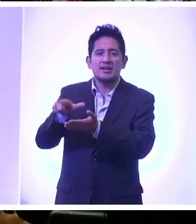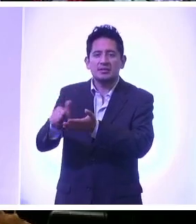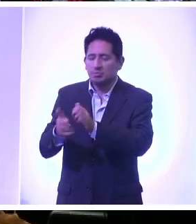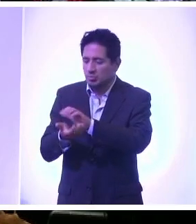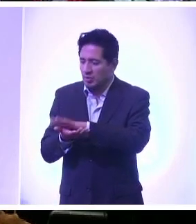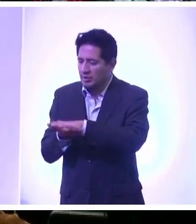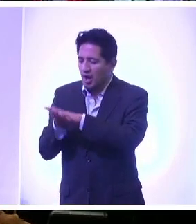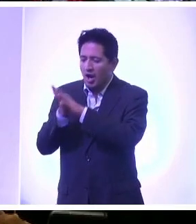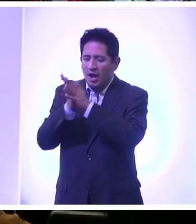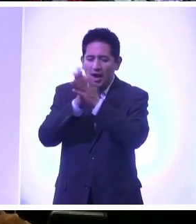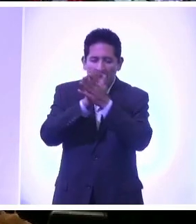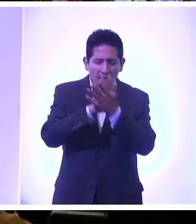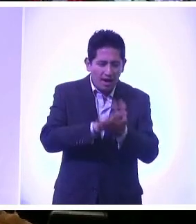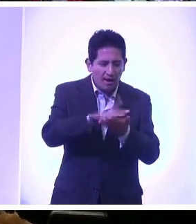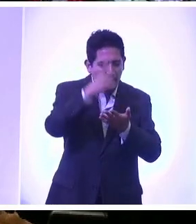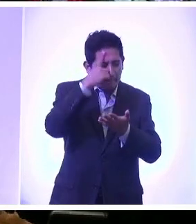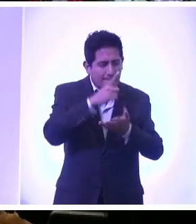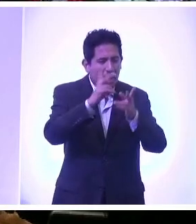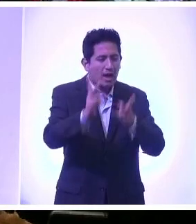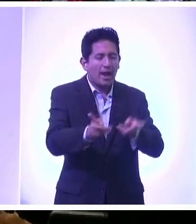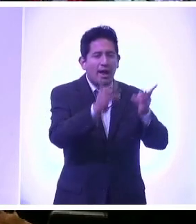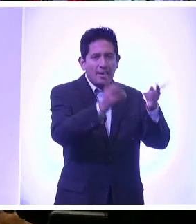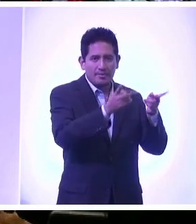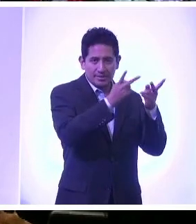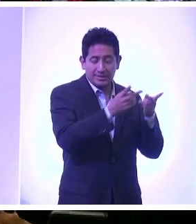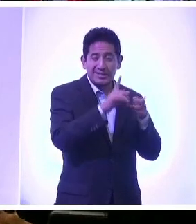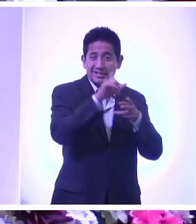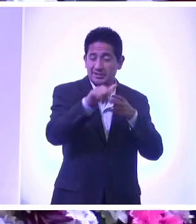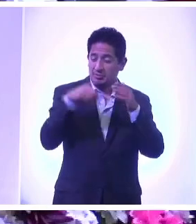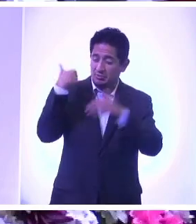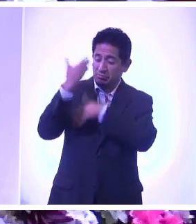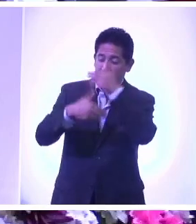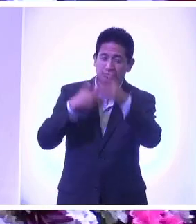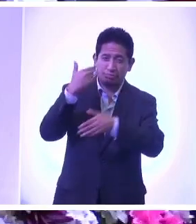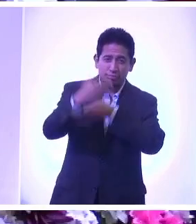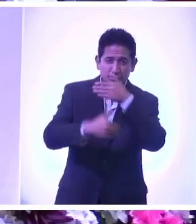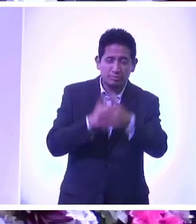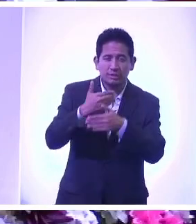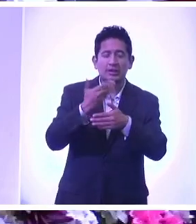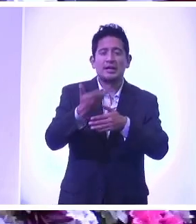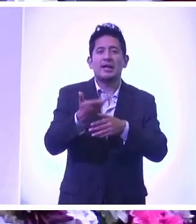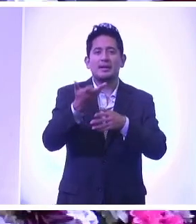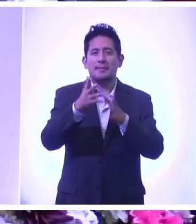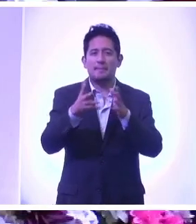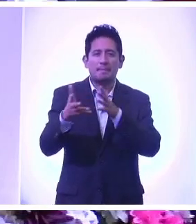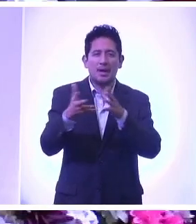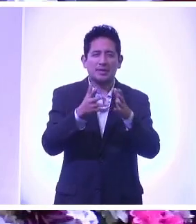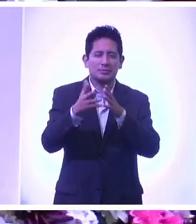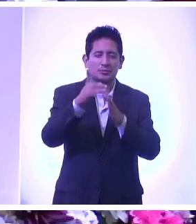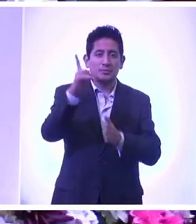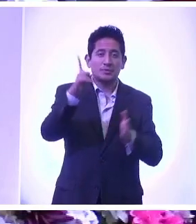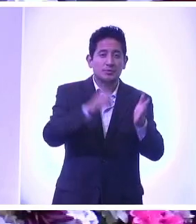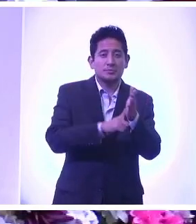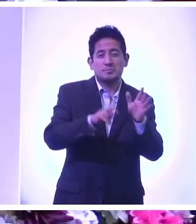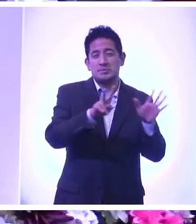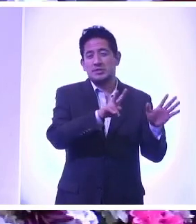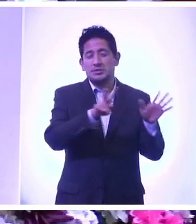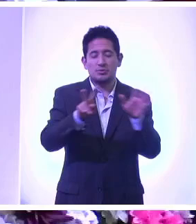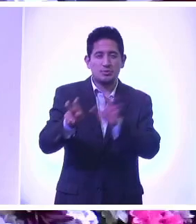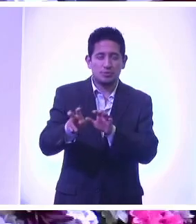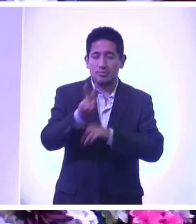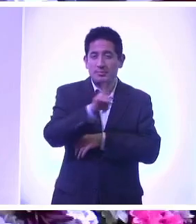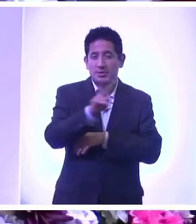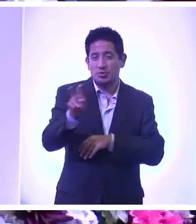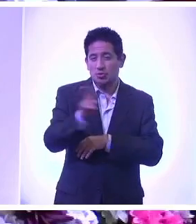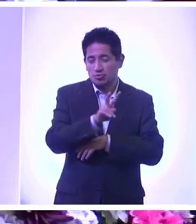propiamente los gremios feudales en la Edad Media son los que dan este avance o este brinco impresionante hacia